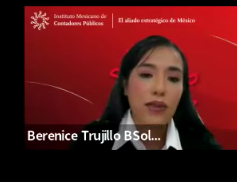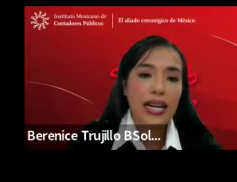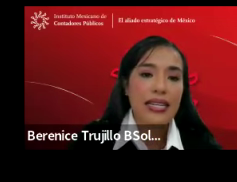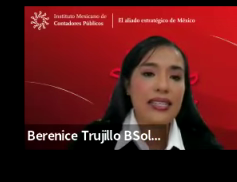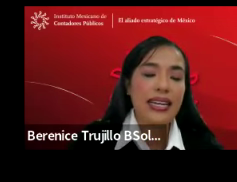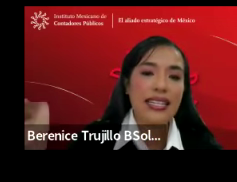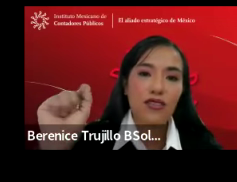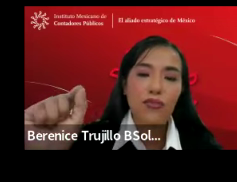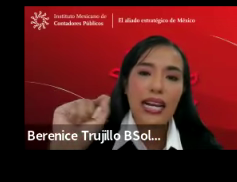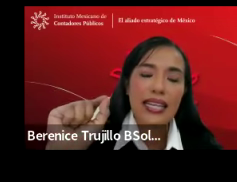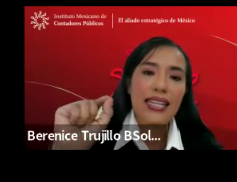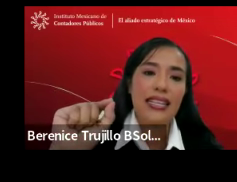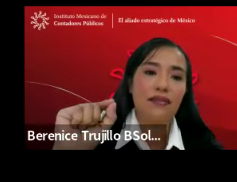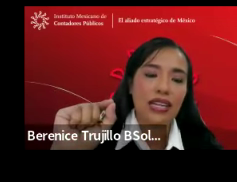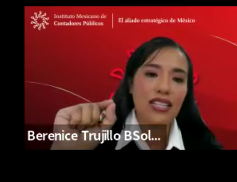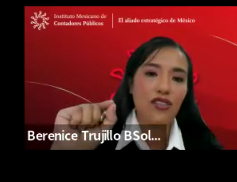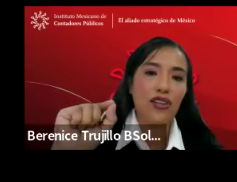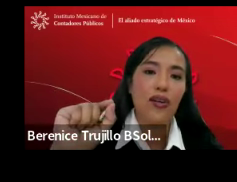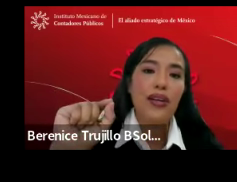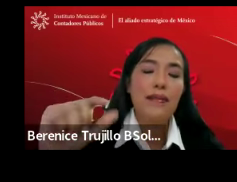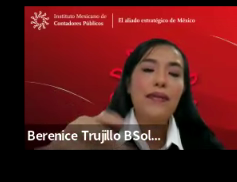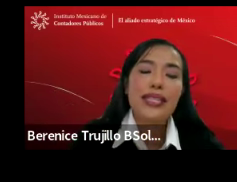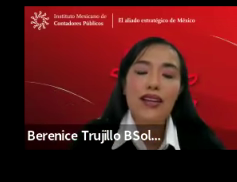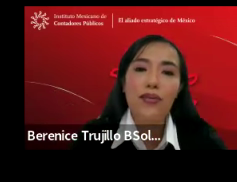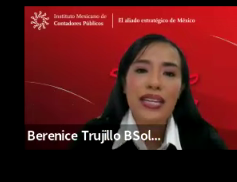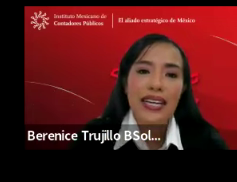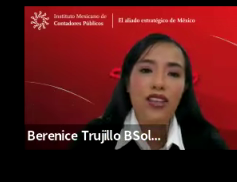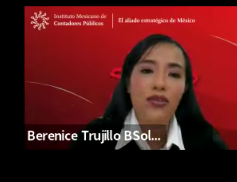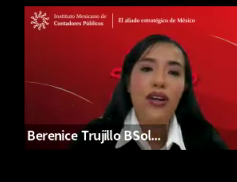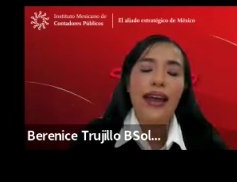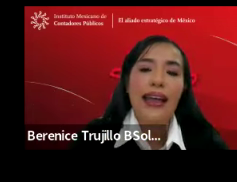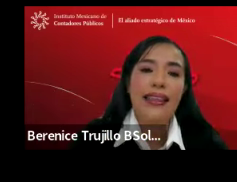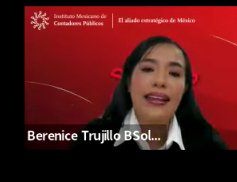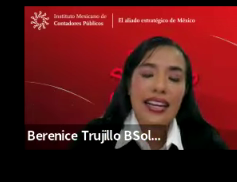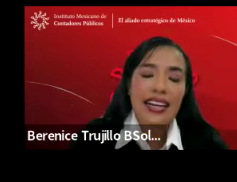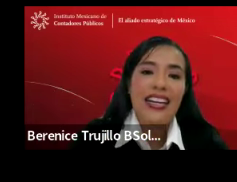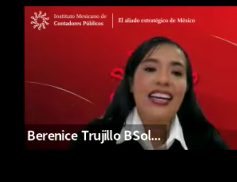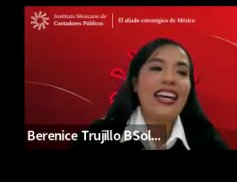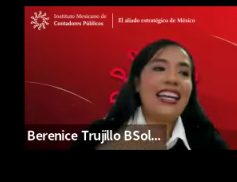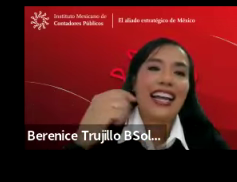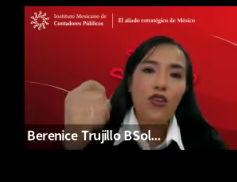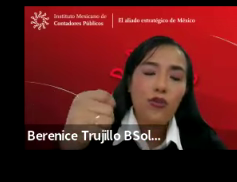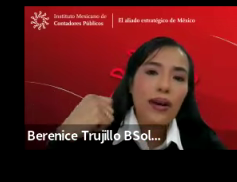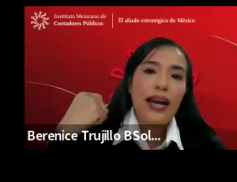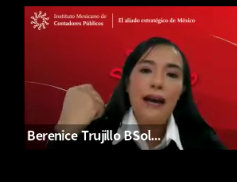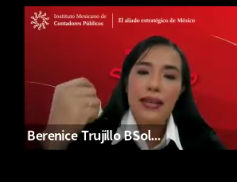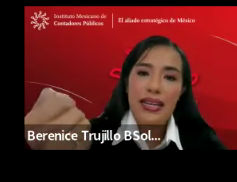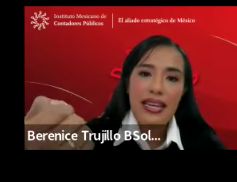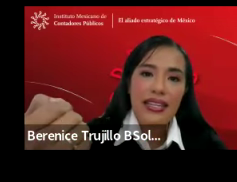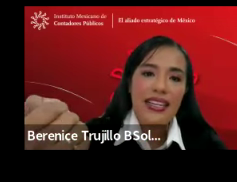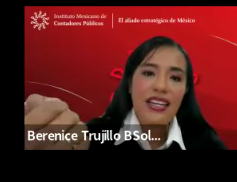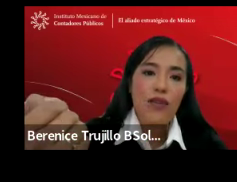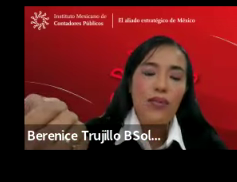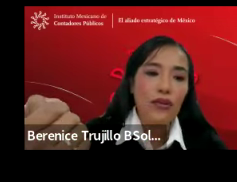licenciada, hay umbrales. Ese umbral de identificación ya me va a estar obligando a tener en la lupa a